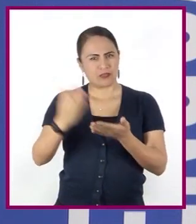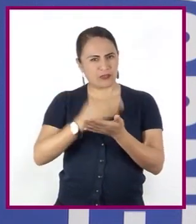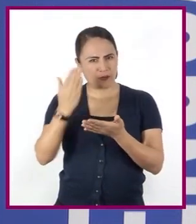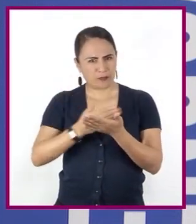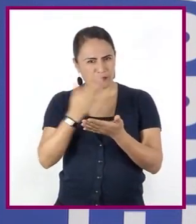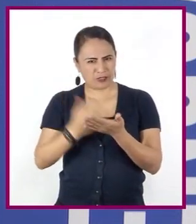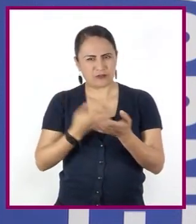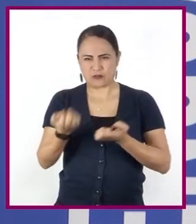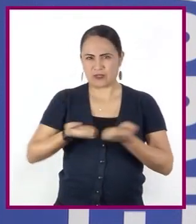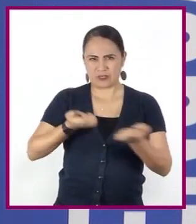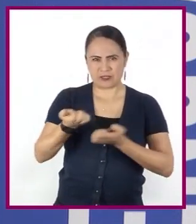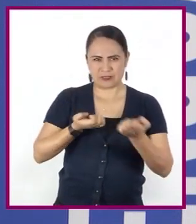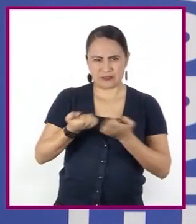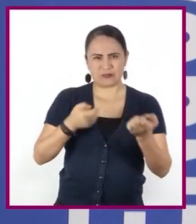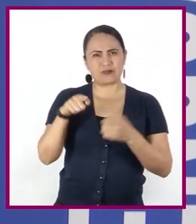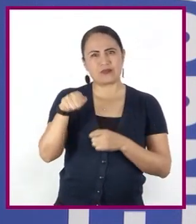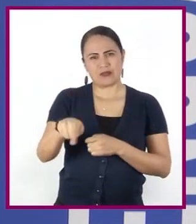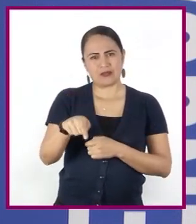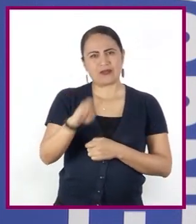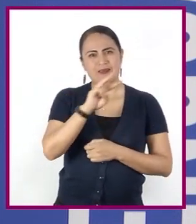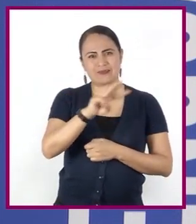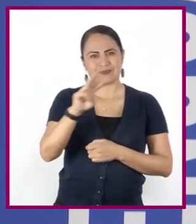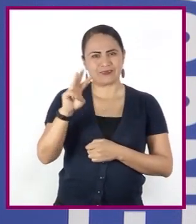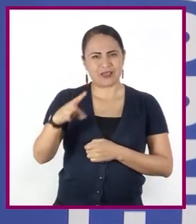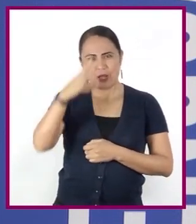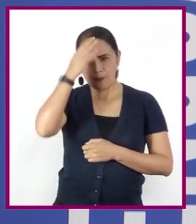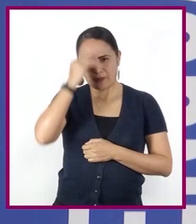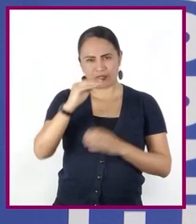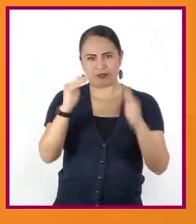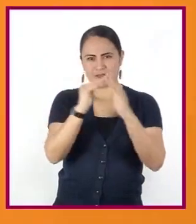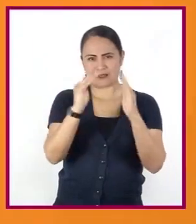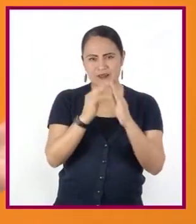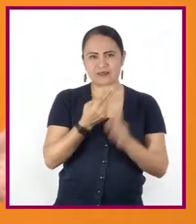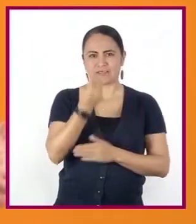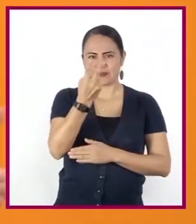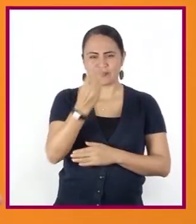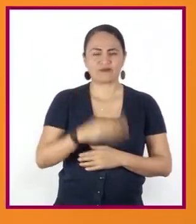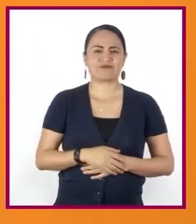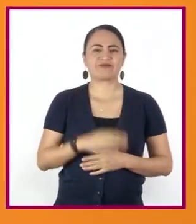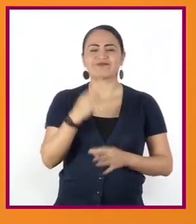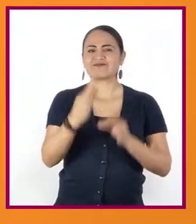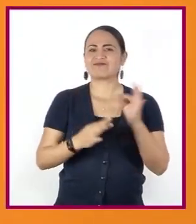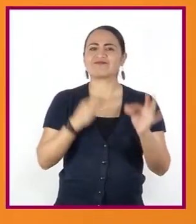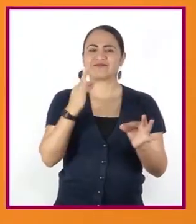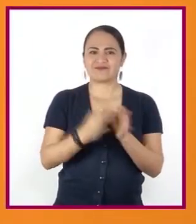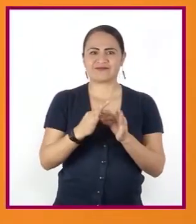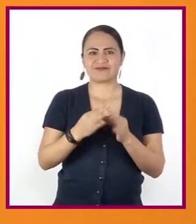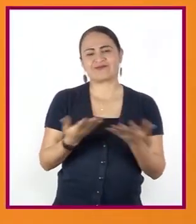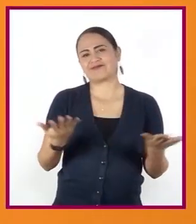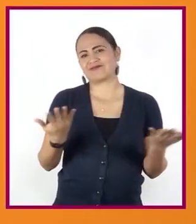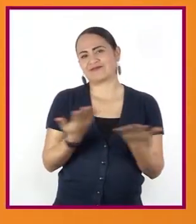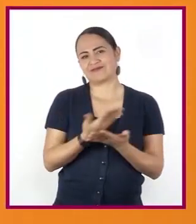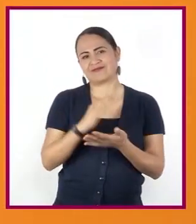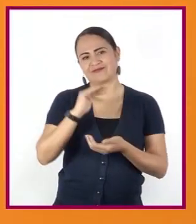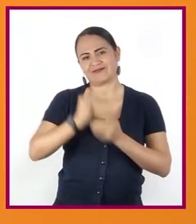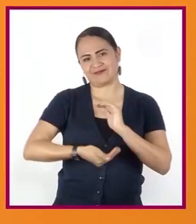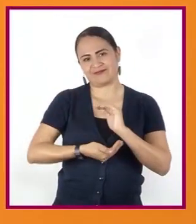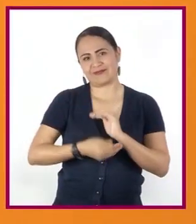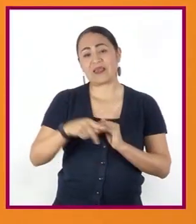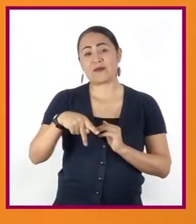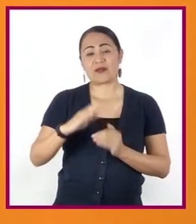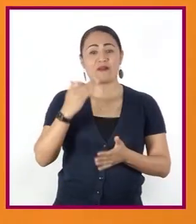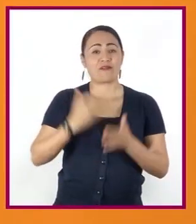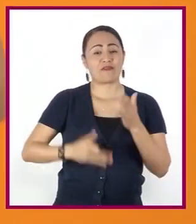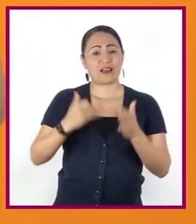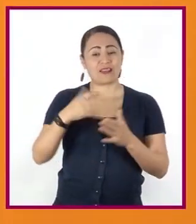están disponibles en la página de Aprende en Casa 2. ¡Listo! Terminamos, pero aún nos queda mucho por